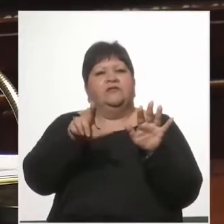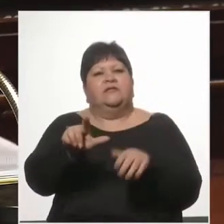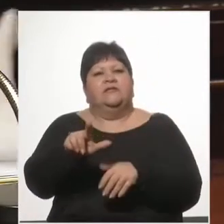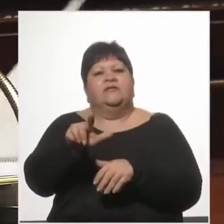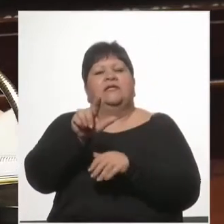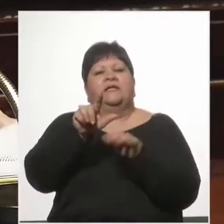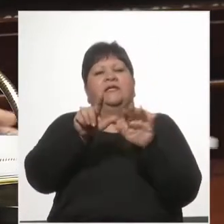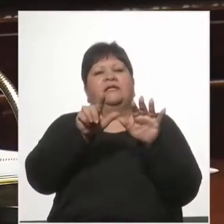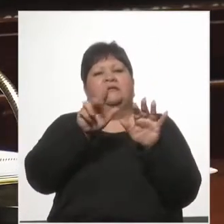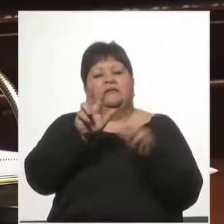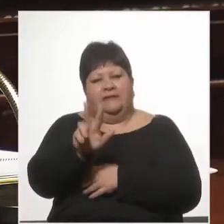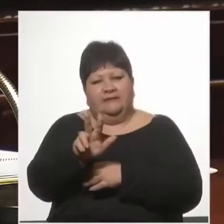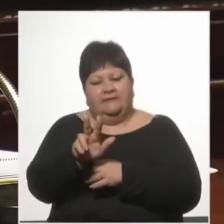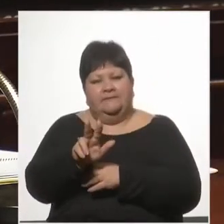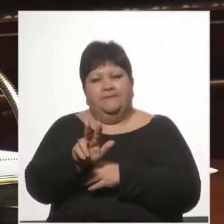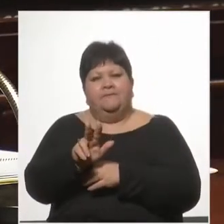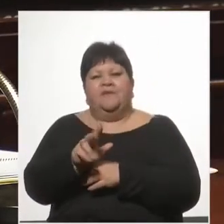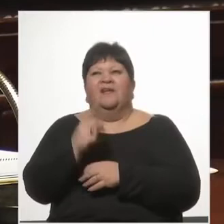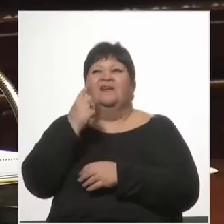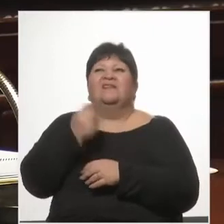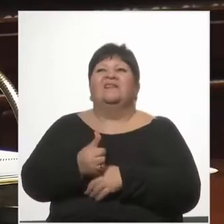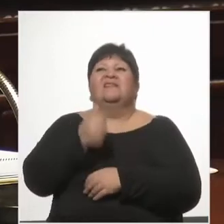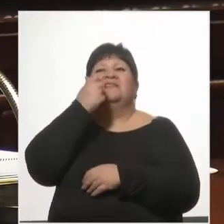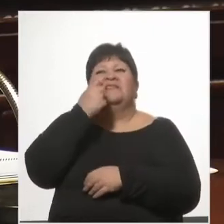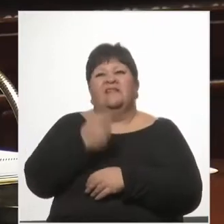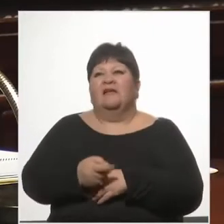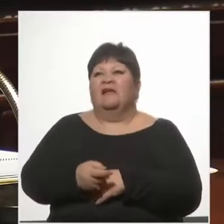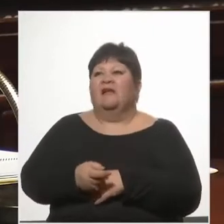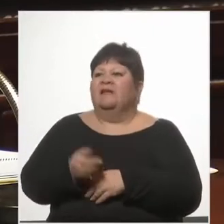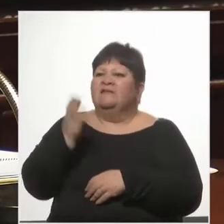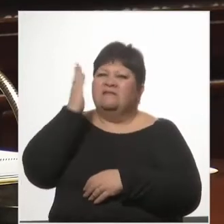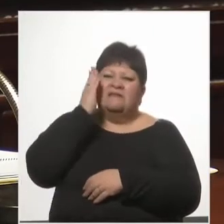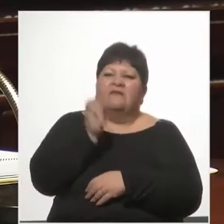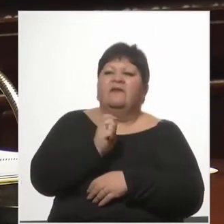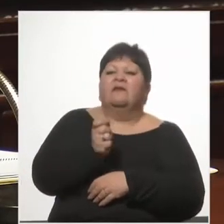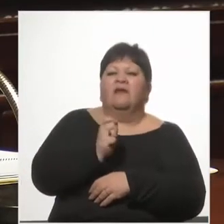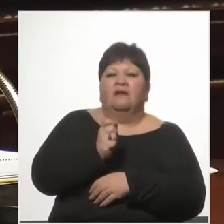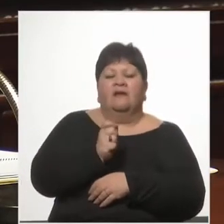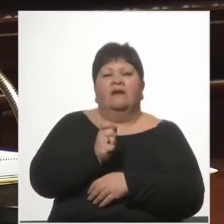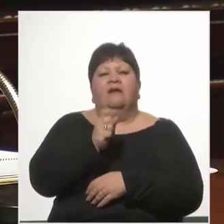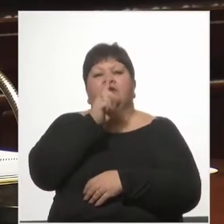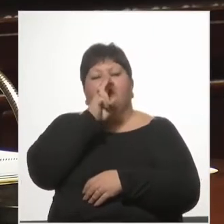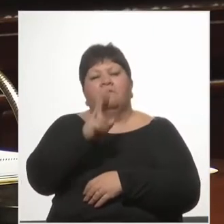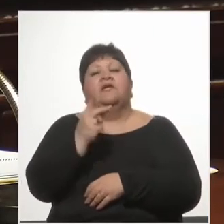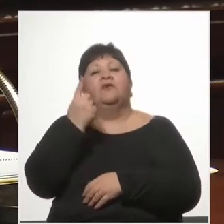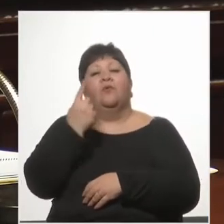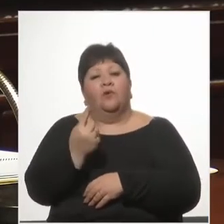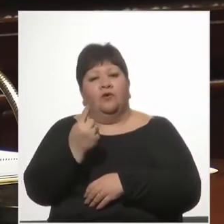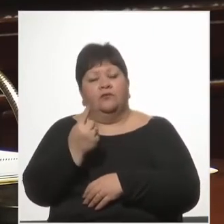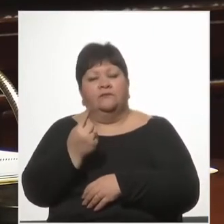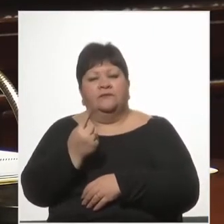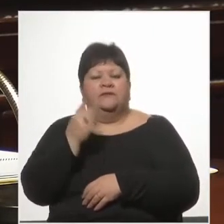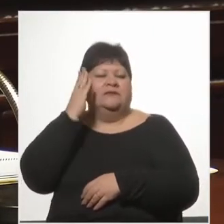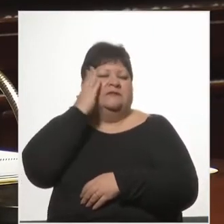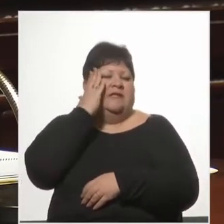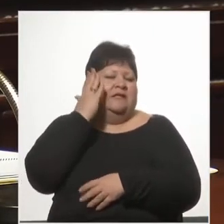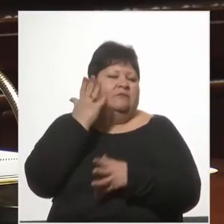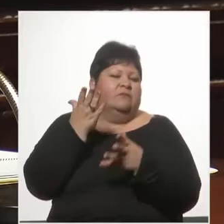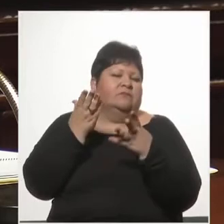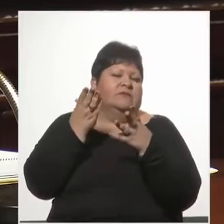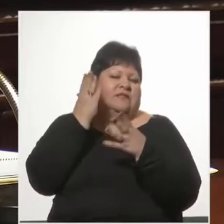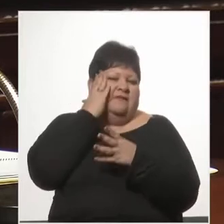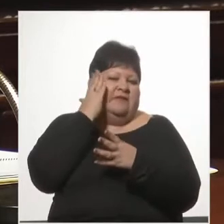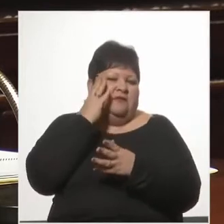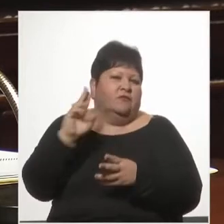logró identificar en el año 2001. Ya hacía años que se sabía sobre su muerte y